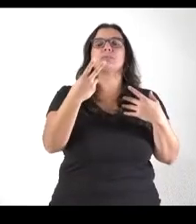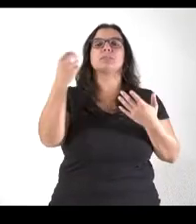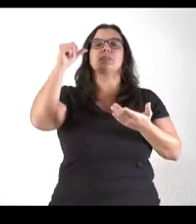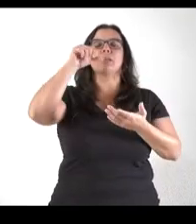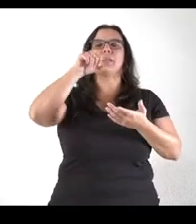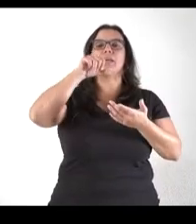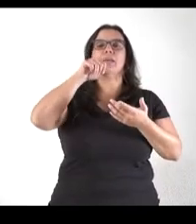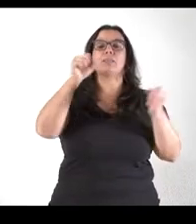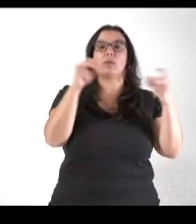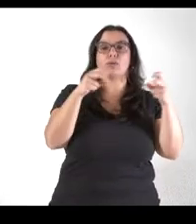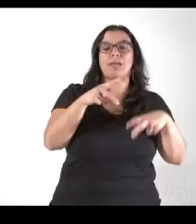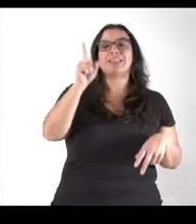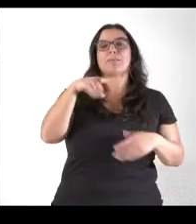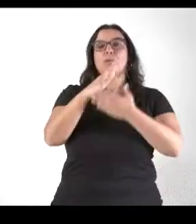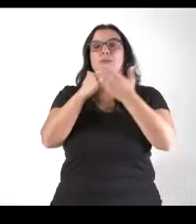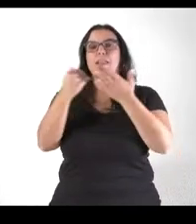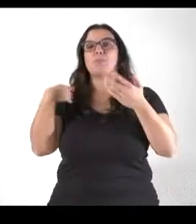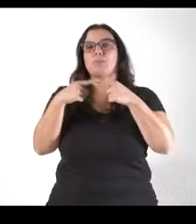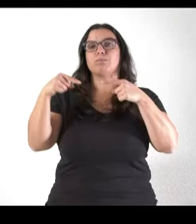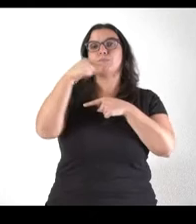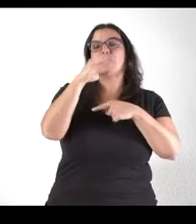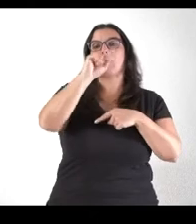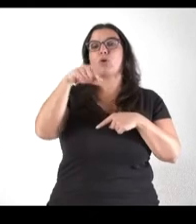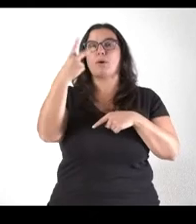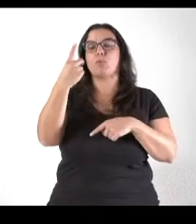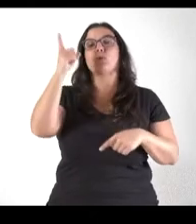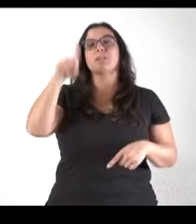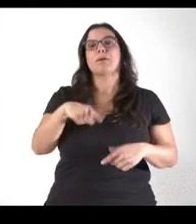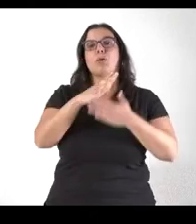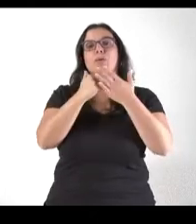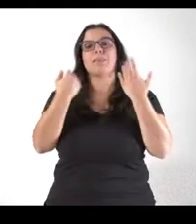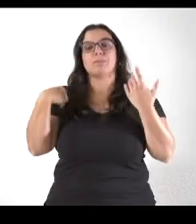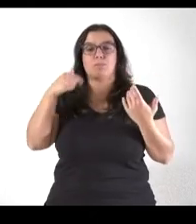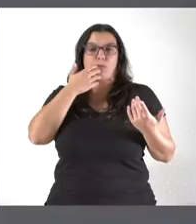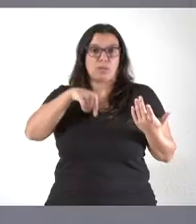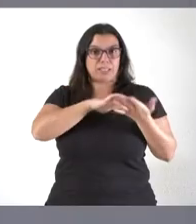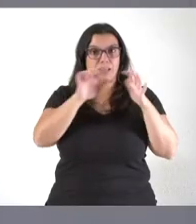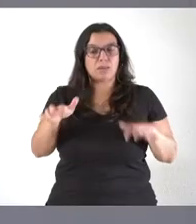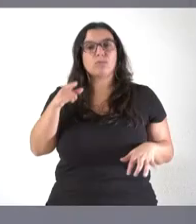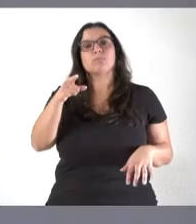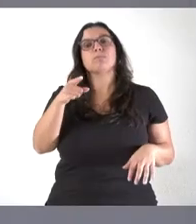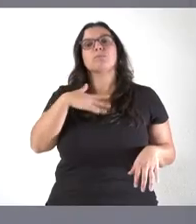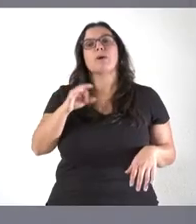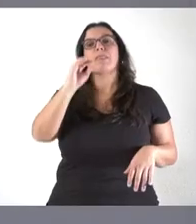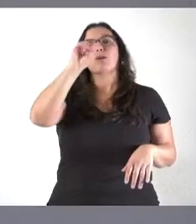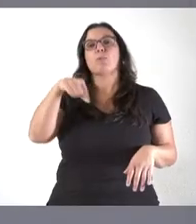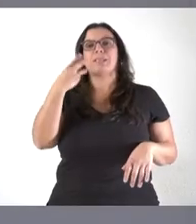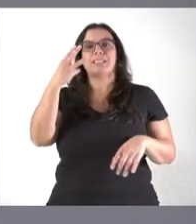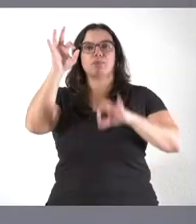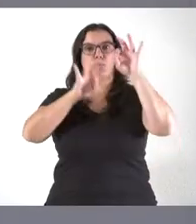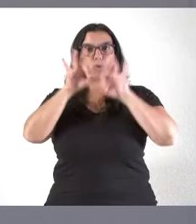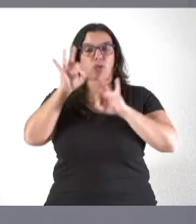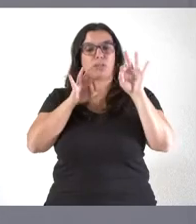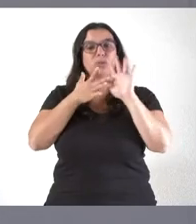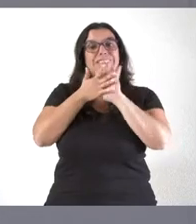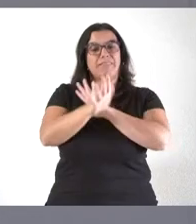corporaciones locales tendrían un superávit del 01 y las comunidades autónomas entre las cuales se sitúa Castilla y León El 03%, quiere eso